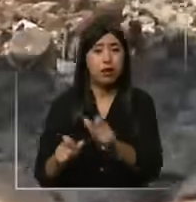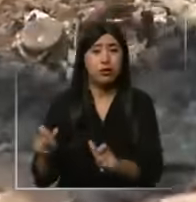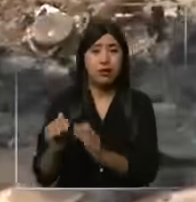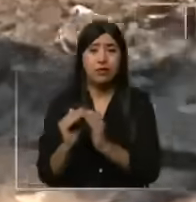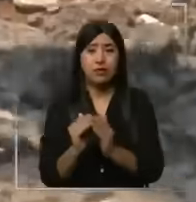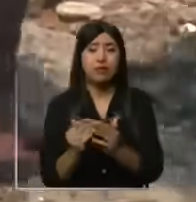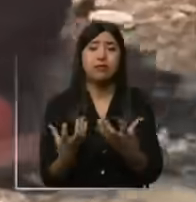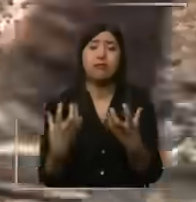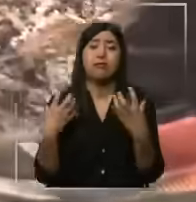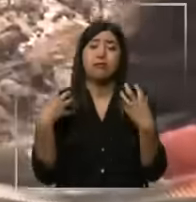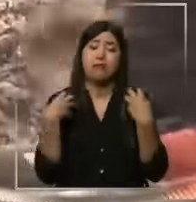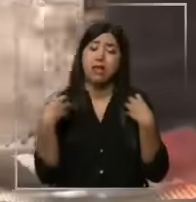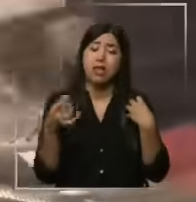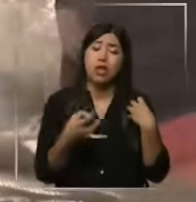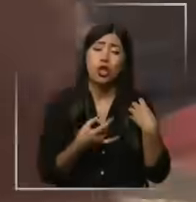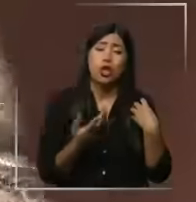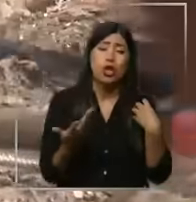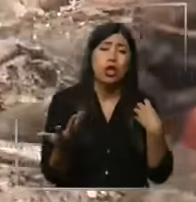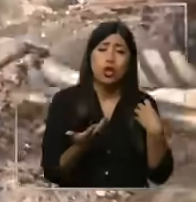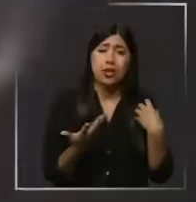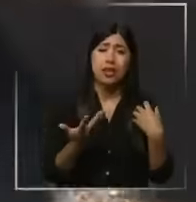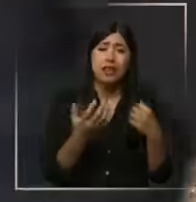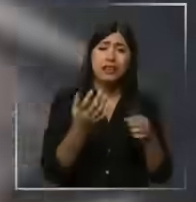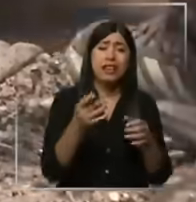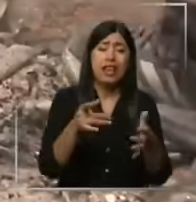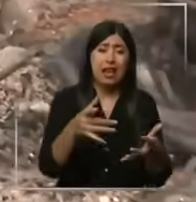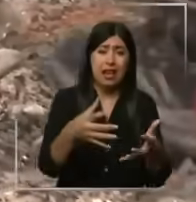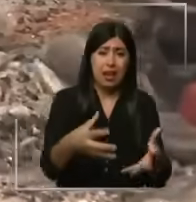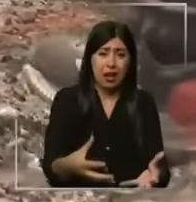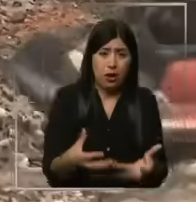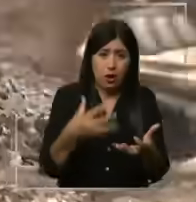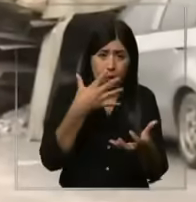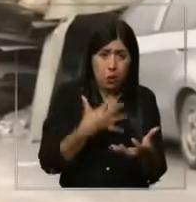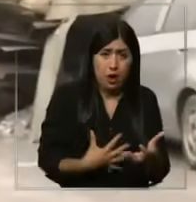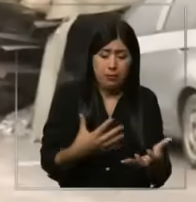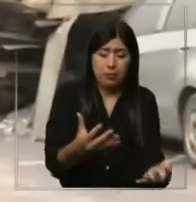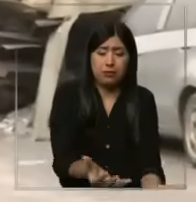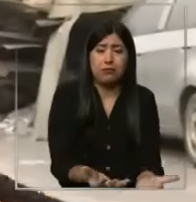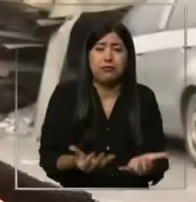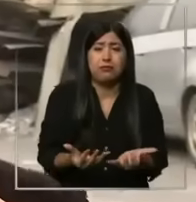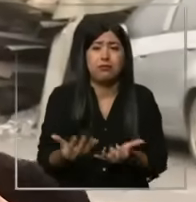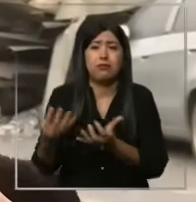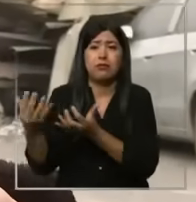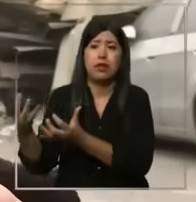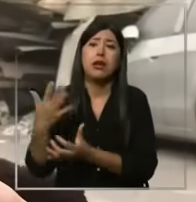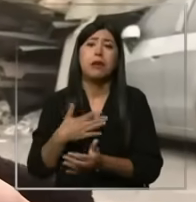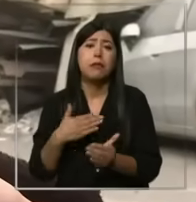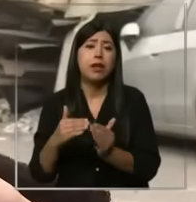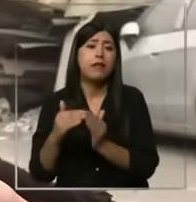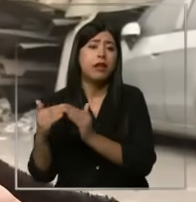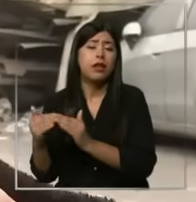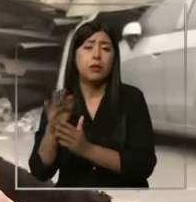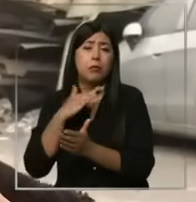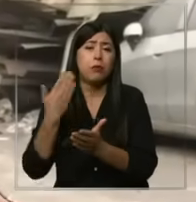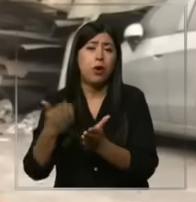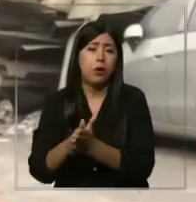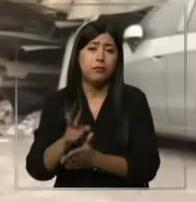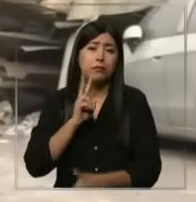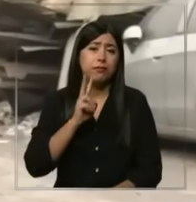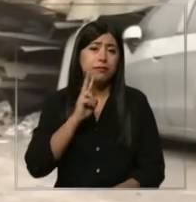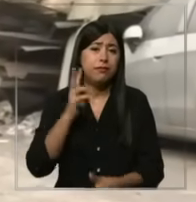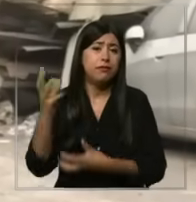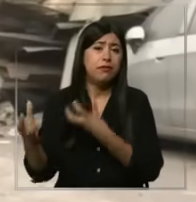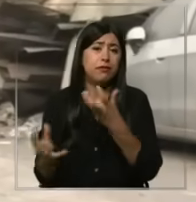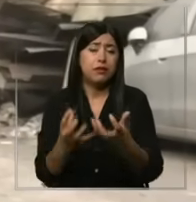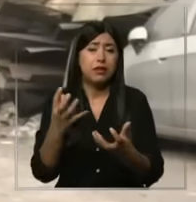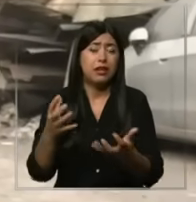hacerse cargo del doloroso trabajo de trasladar los restos de sus familiares. Mi vecino murió el viernes en el